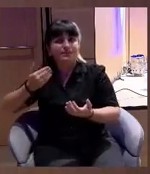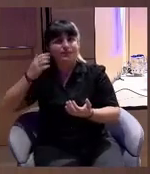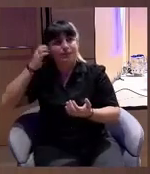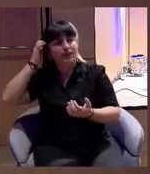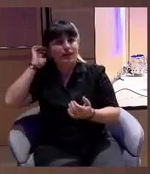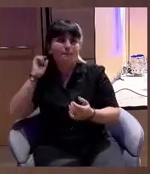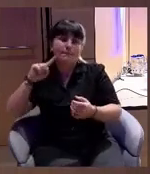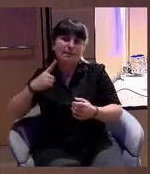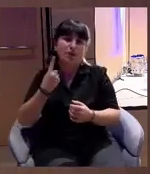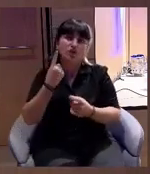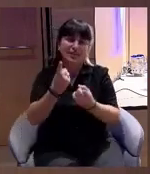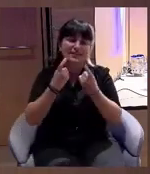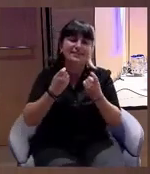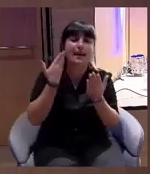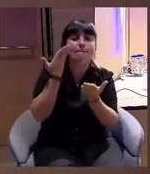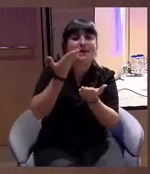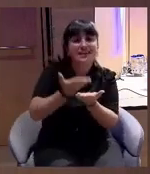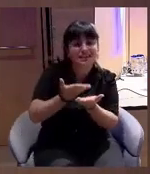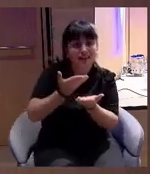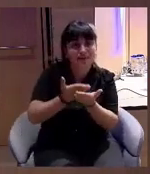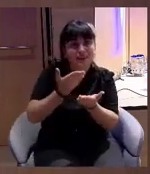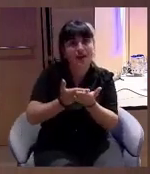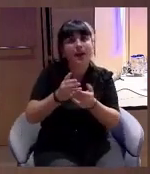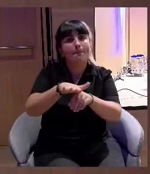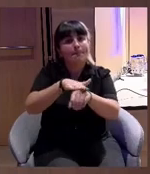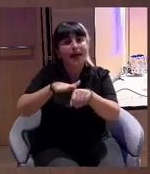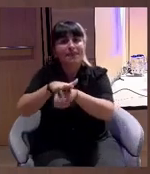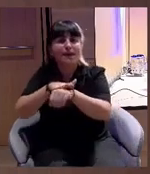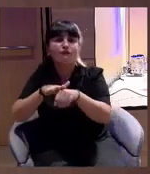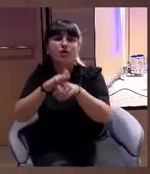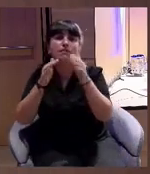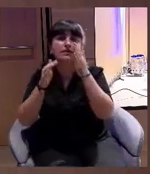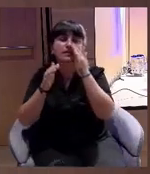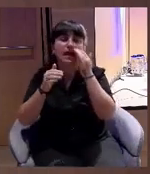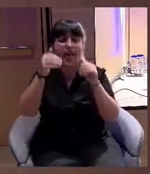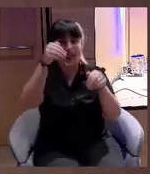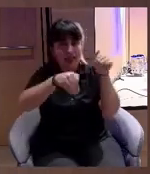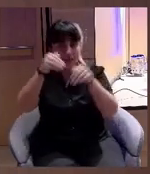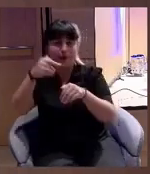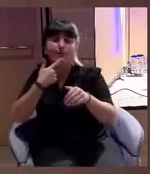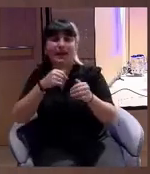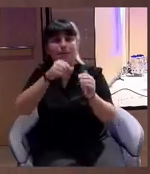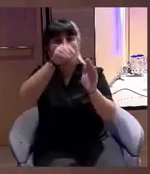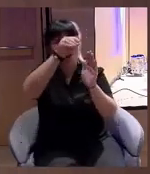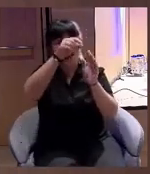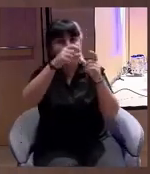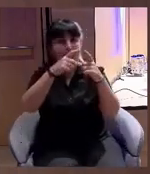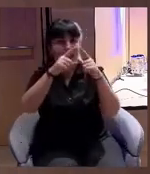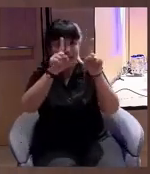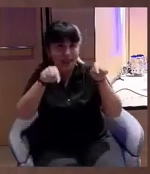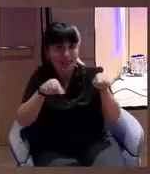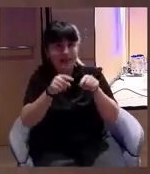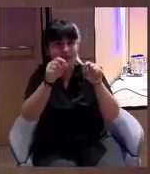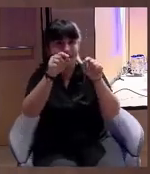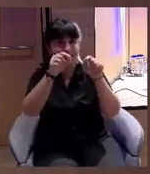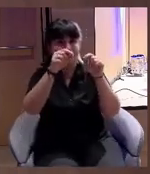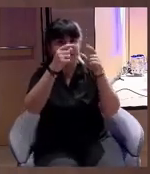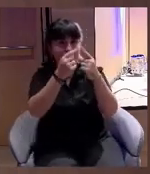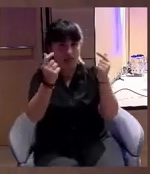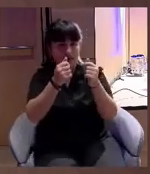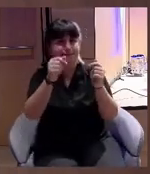que presentar plataformas electorales de de todas las listas entonces las listas vienen con poder